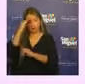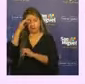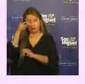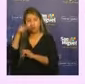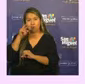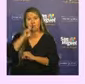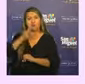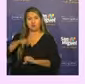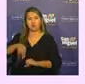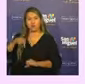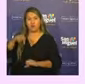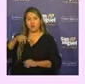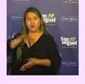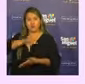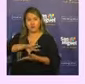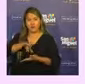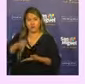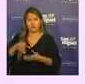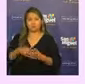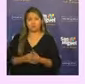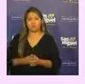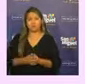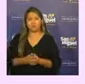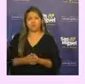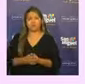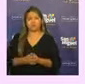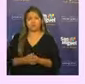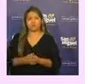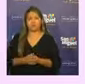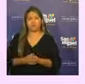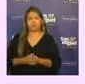ocurrido en el sur de nuestro país.